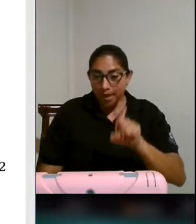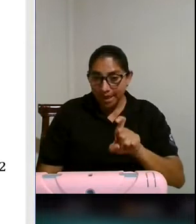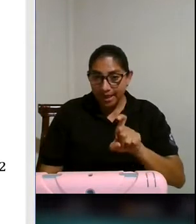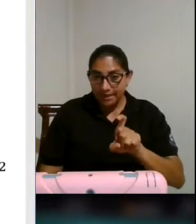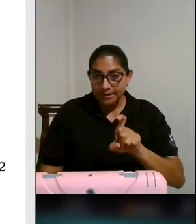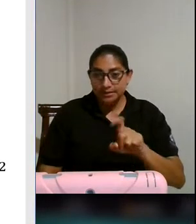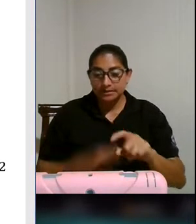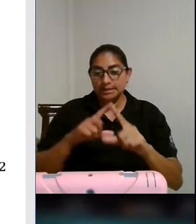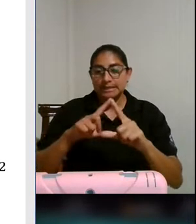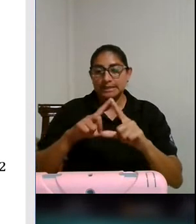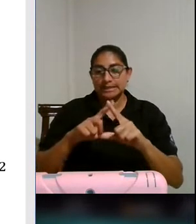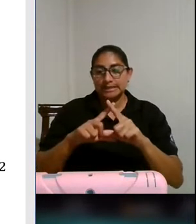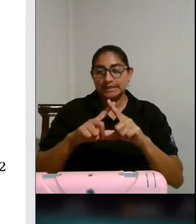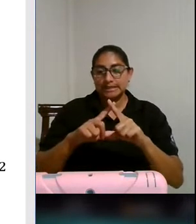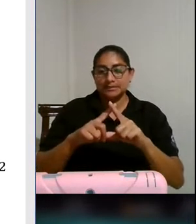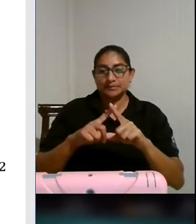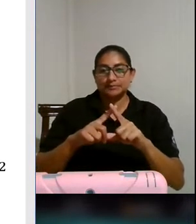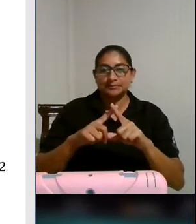delta